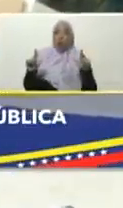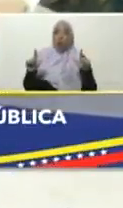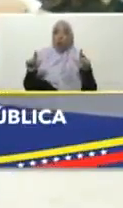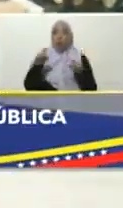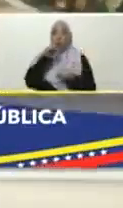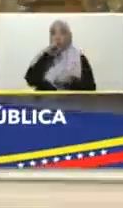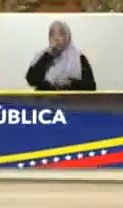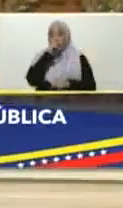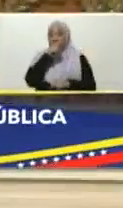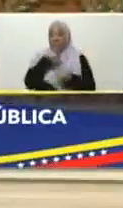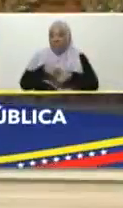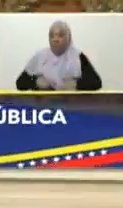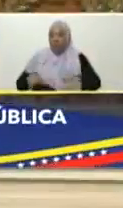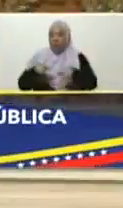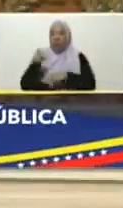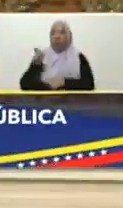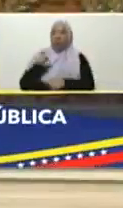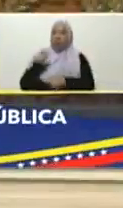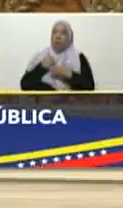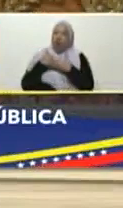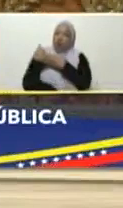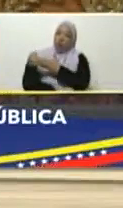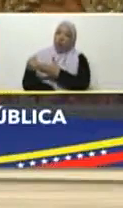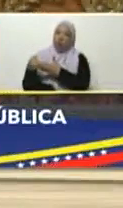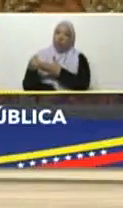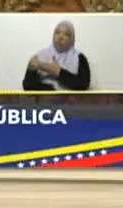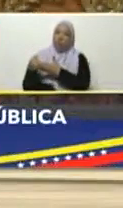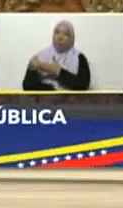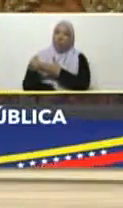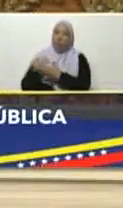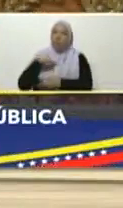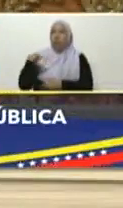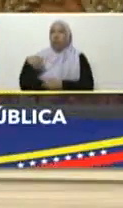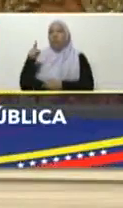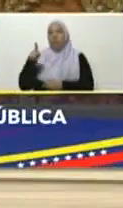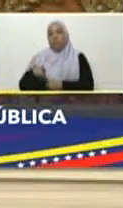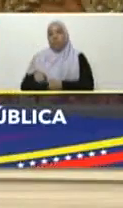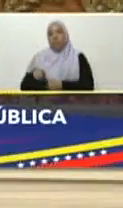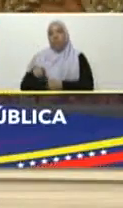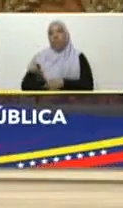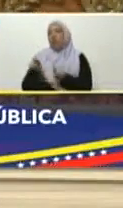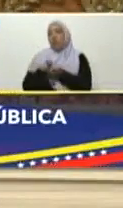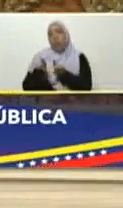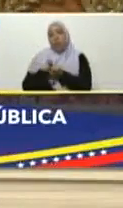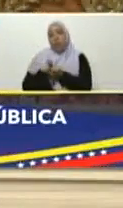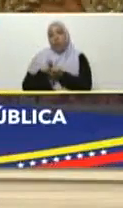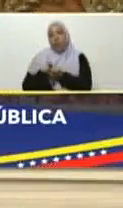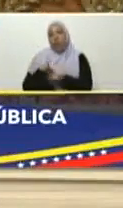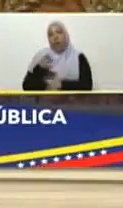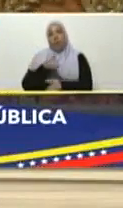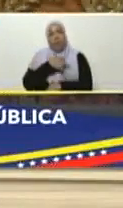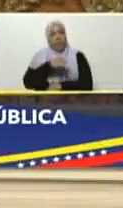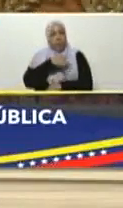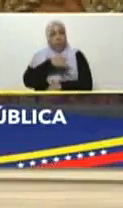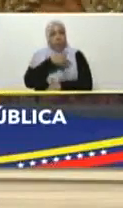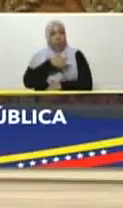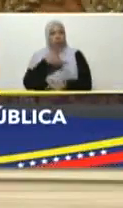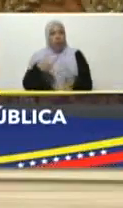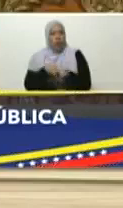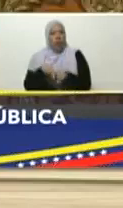un espacio cuando necesitaba. Pues nosotros también en Belice sentimos lo mismo con